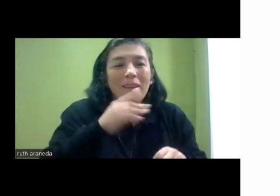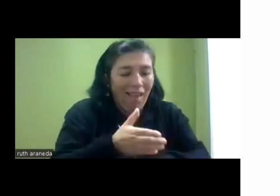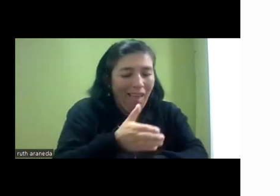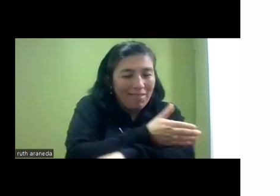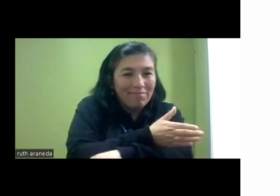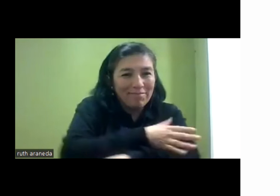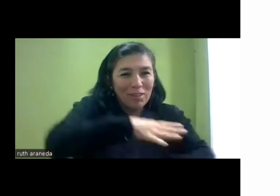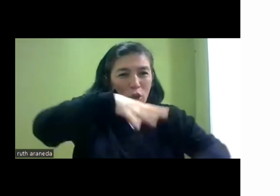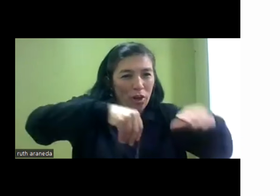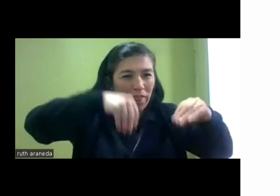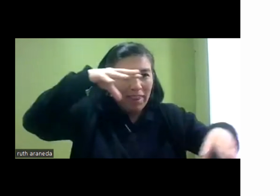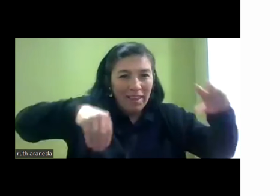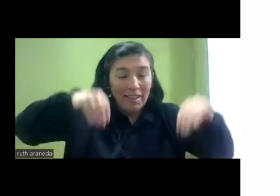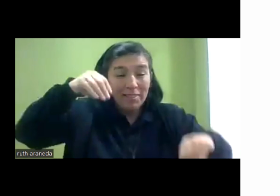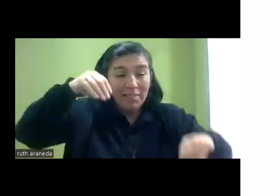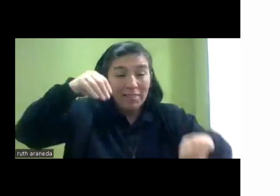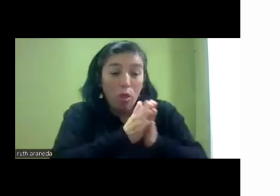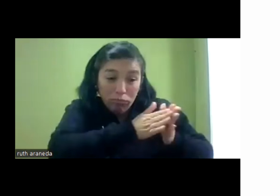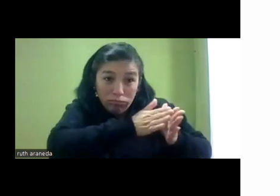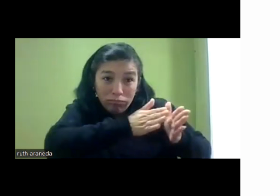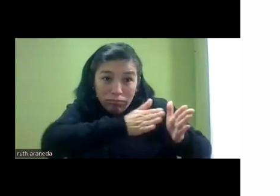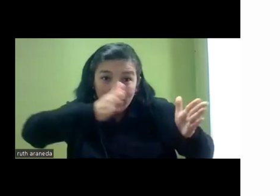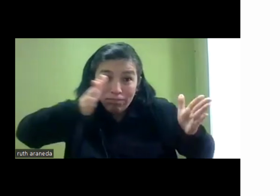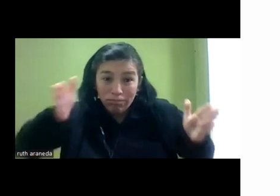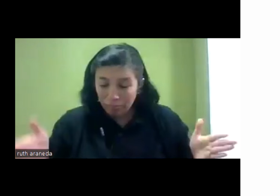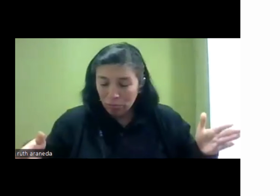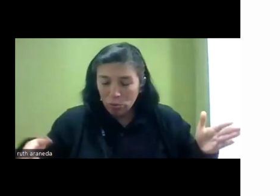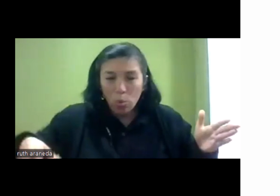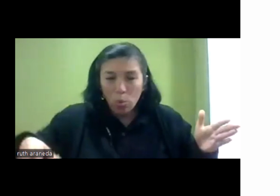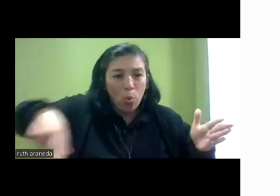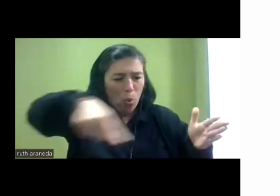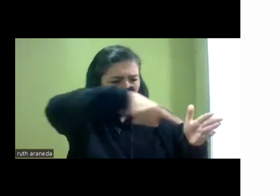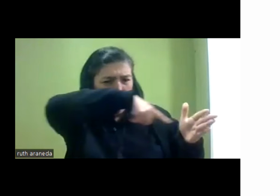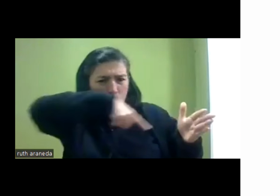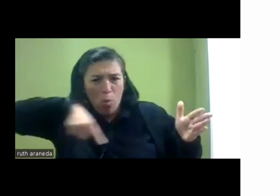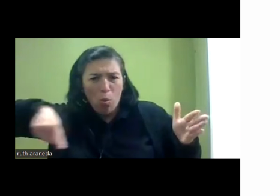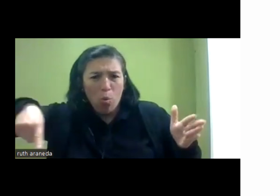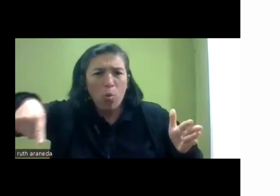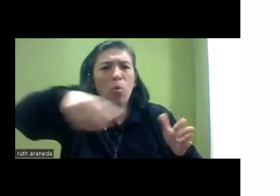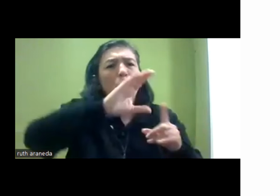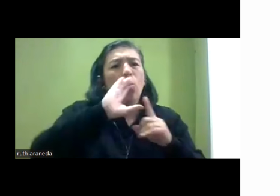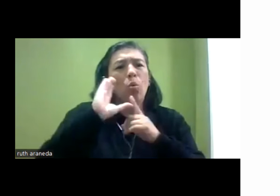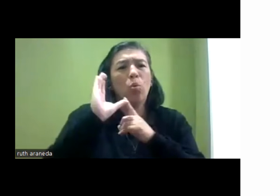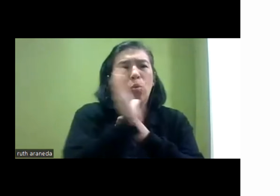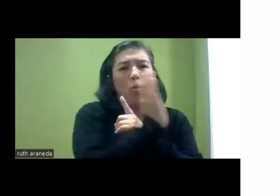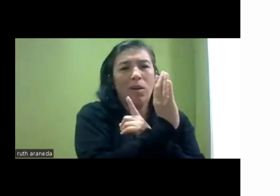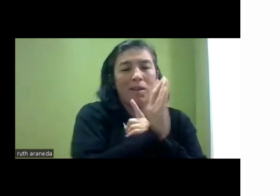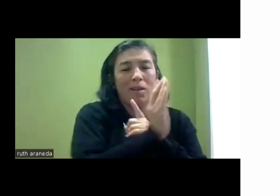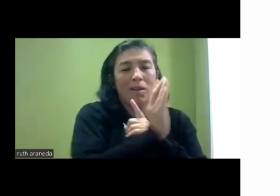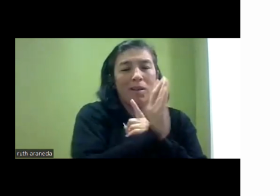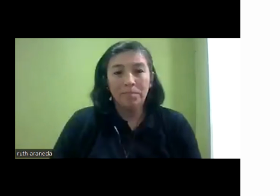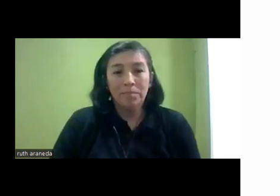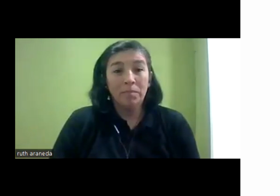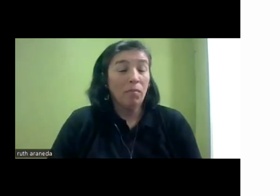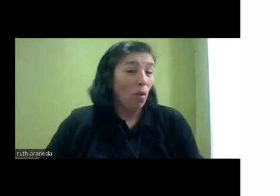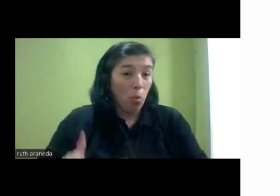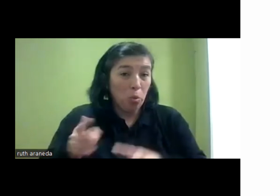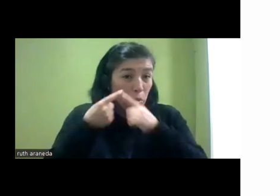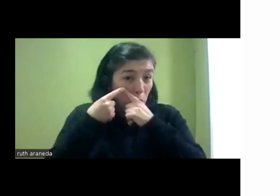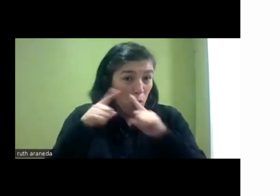Todo eso fue entonces el escenario de esta cultura. Para los que no conocen